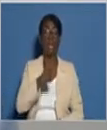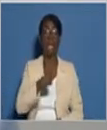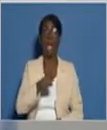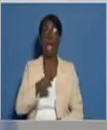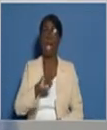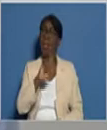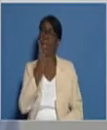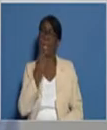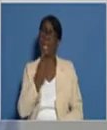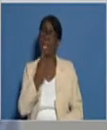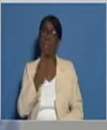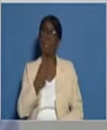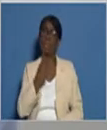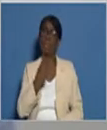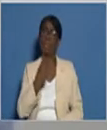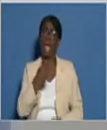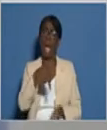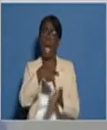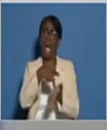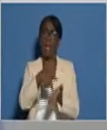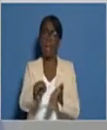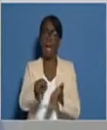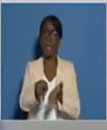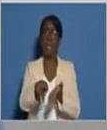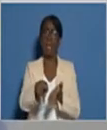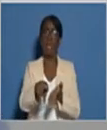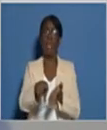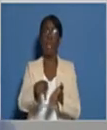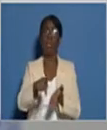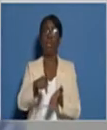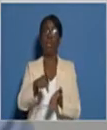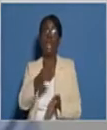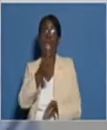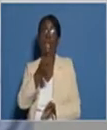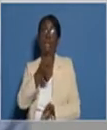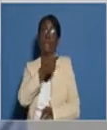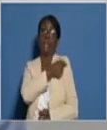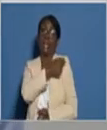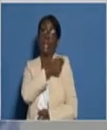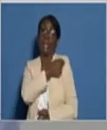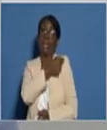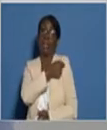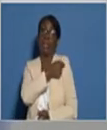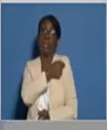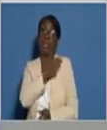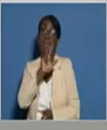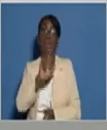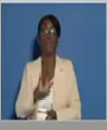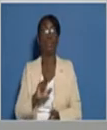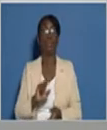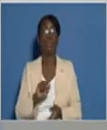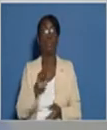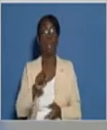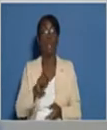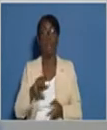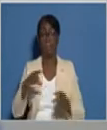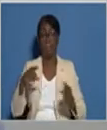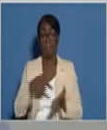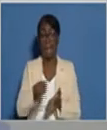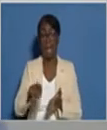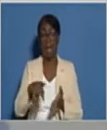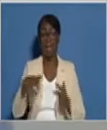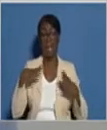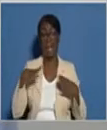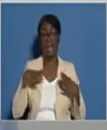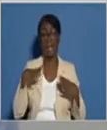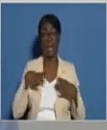generado van relacionadas al pago del 13º mes, al pago de los derechos adquiridos, al pago de vacaciones y